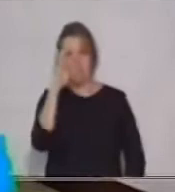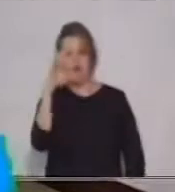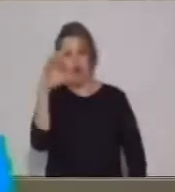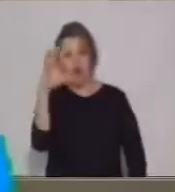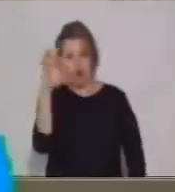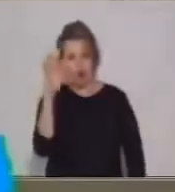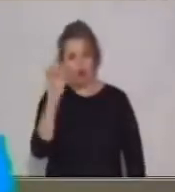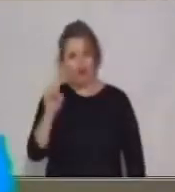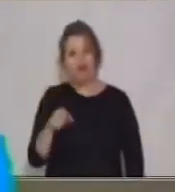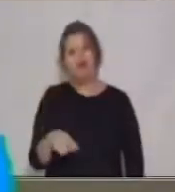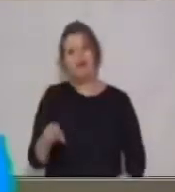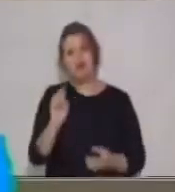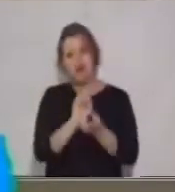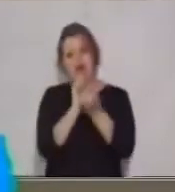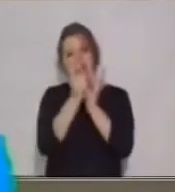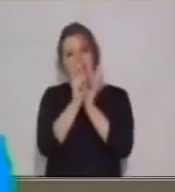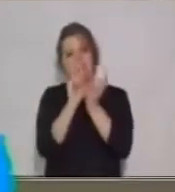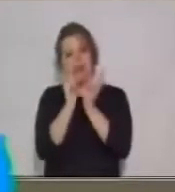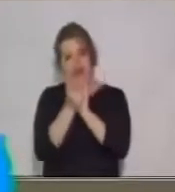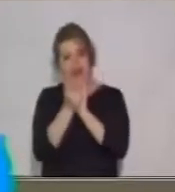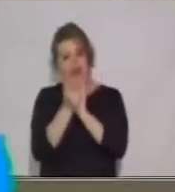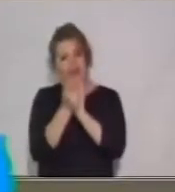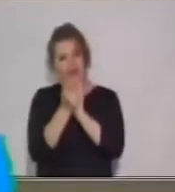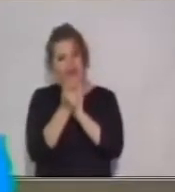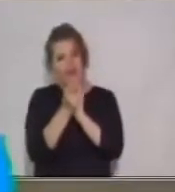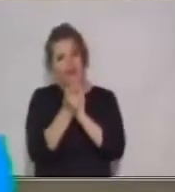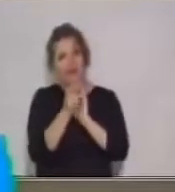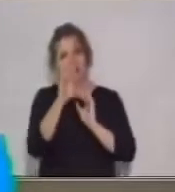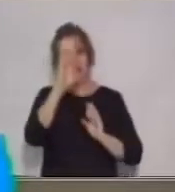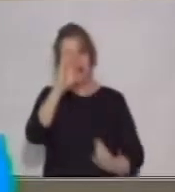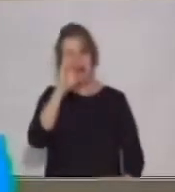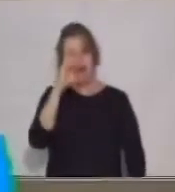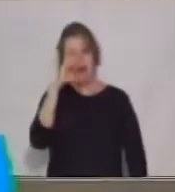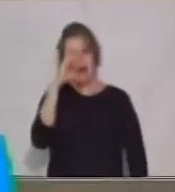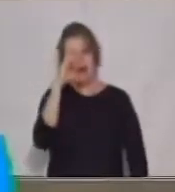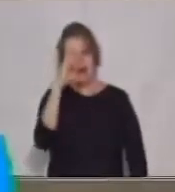en la ecuación original. La ecuación original es esta.